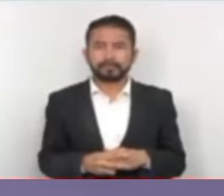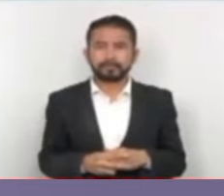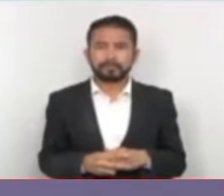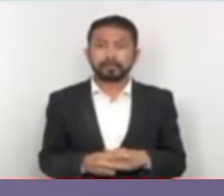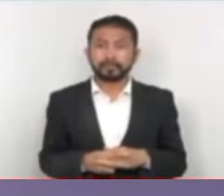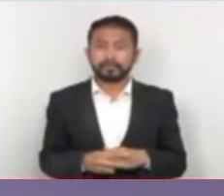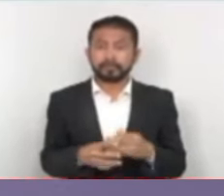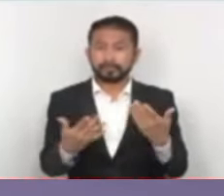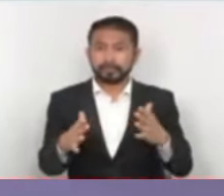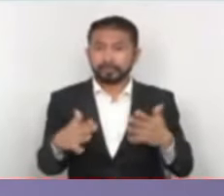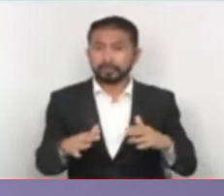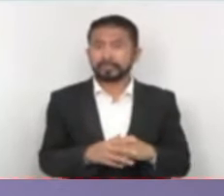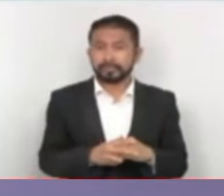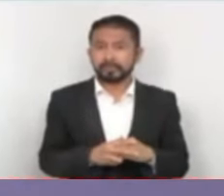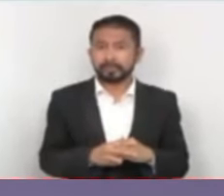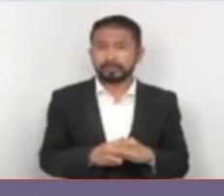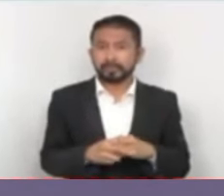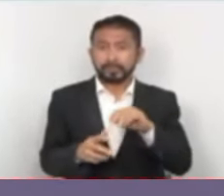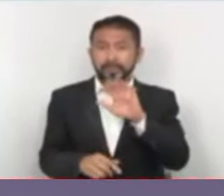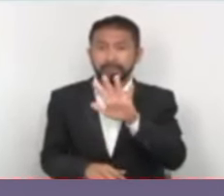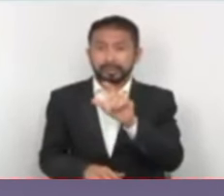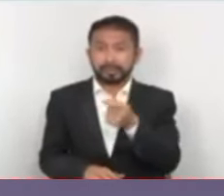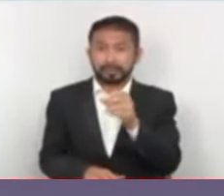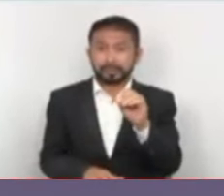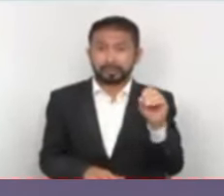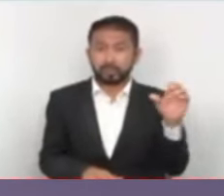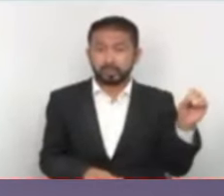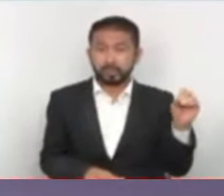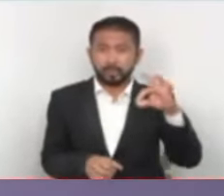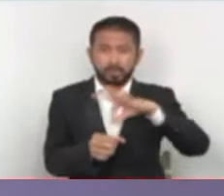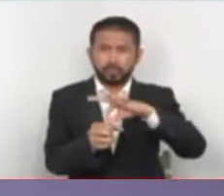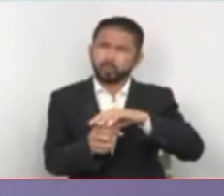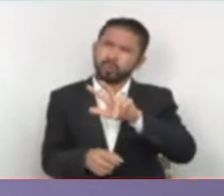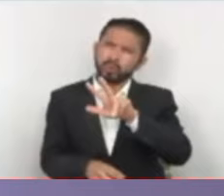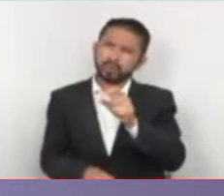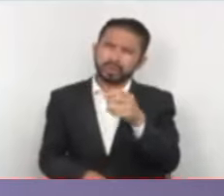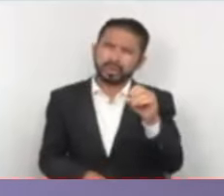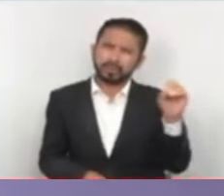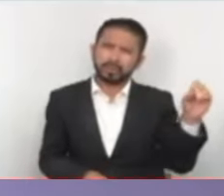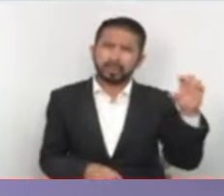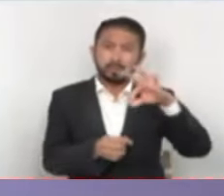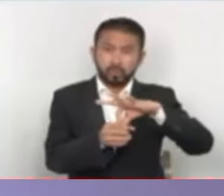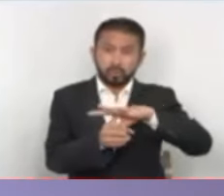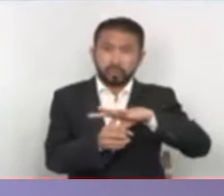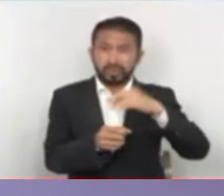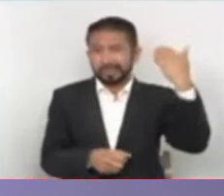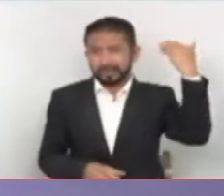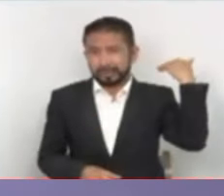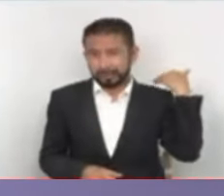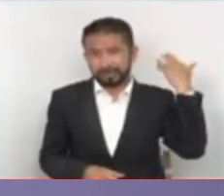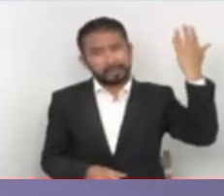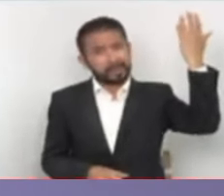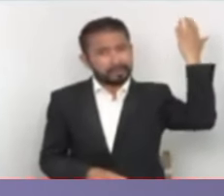como historial 5.000 votos, creo que era 3.000. 3.000 votos teníamos en las